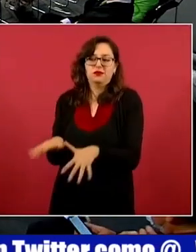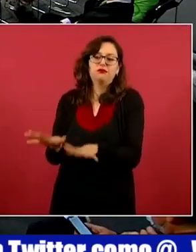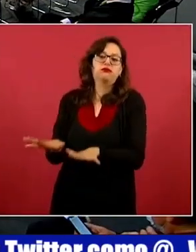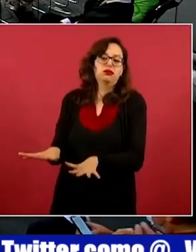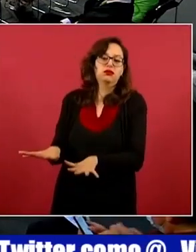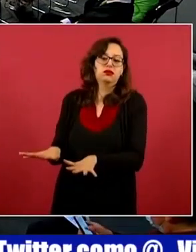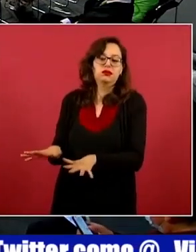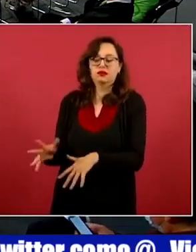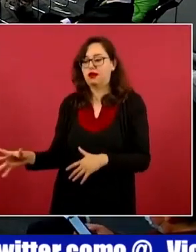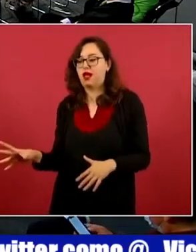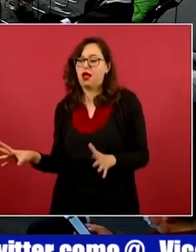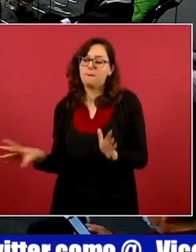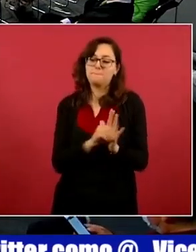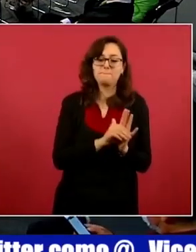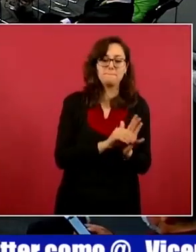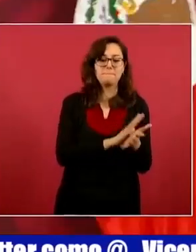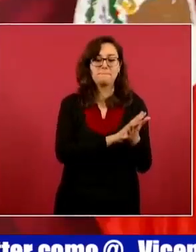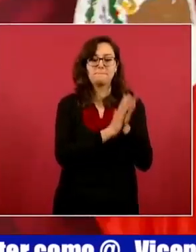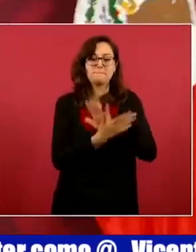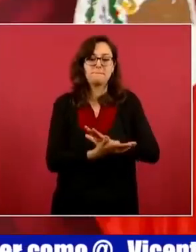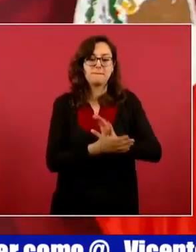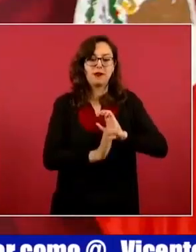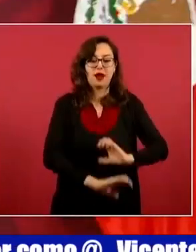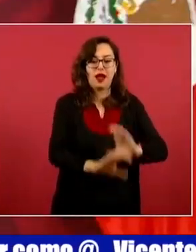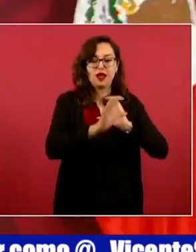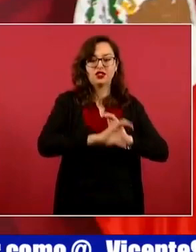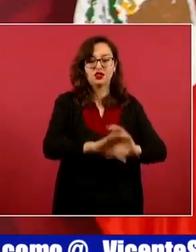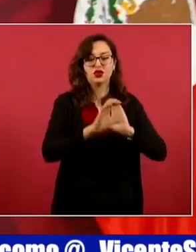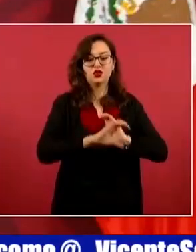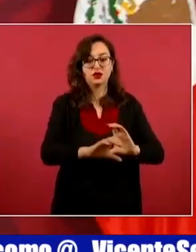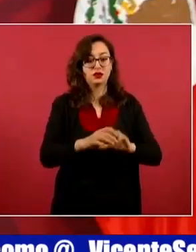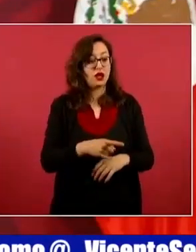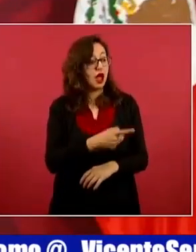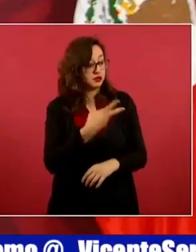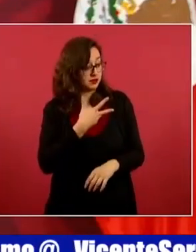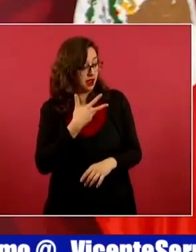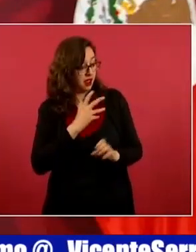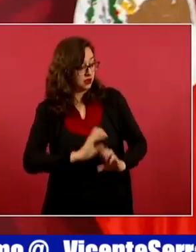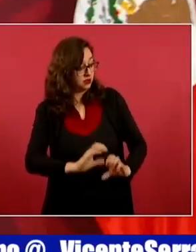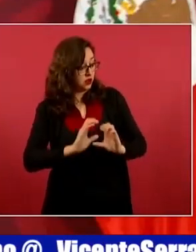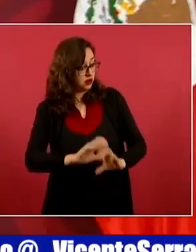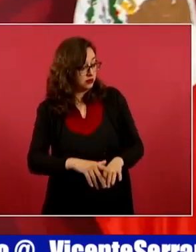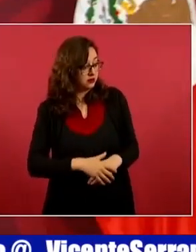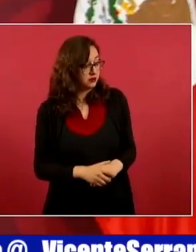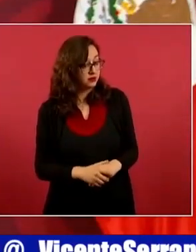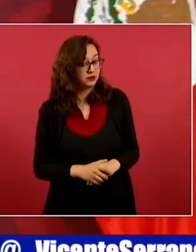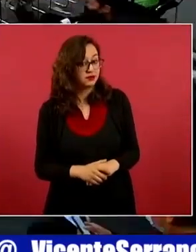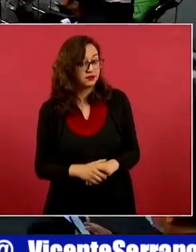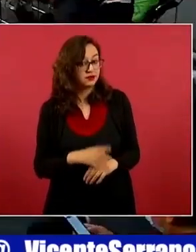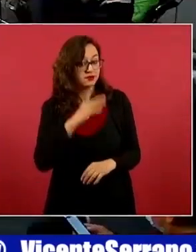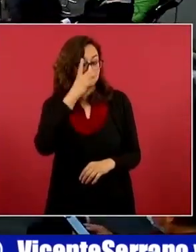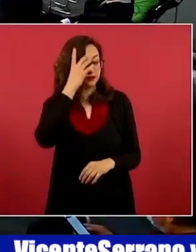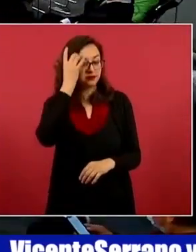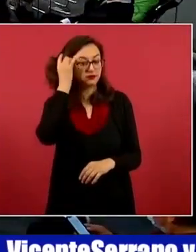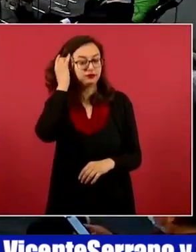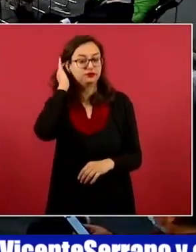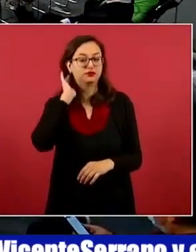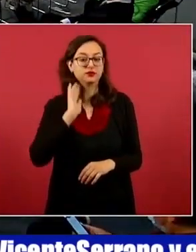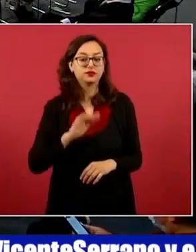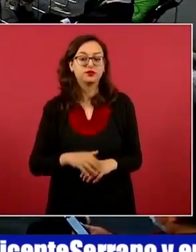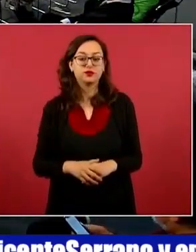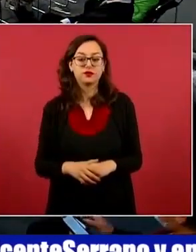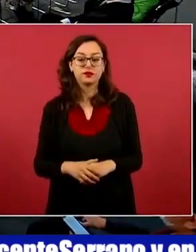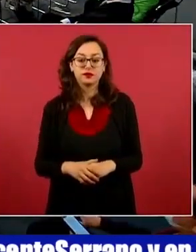Nicolás Guillén. ¿Tienes ahí? Sí, la diputada era Modesta Fuentes.